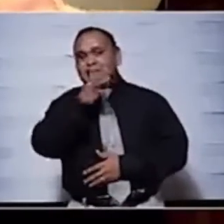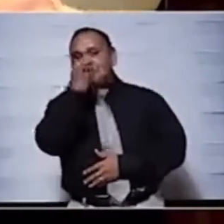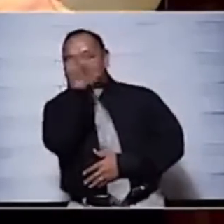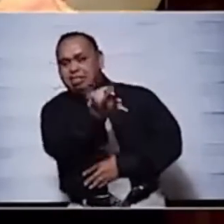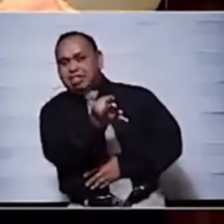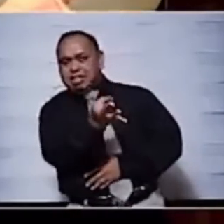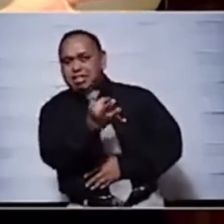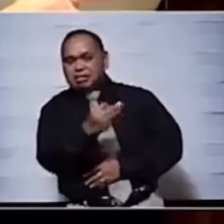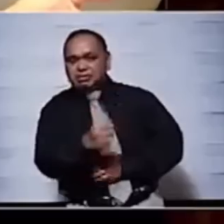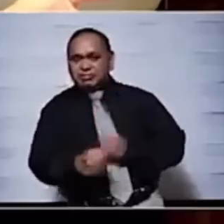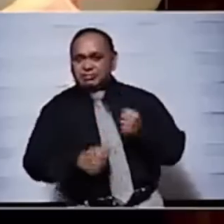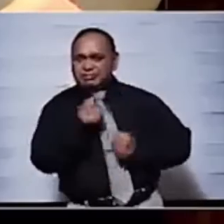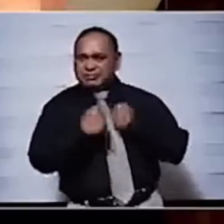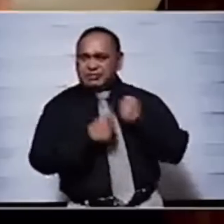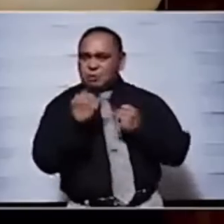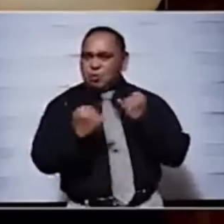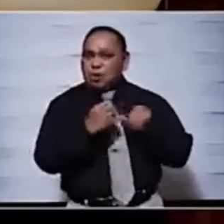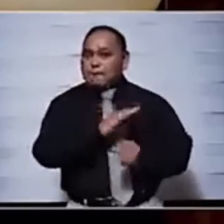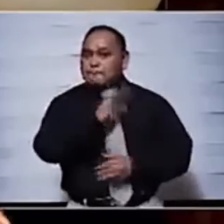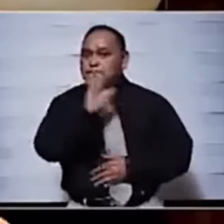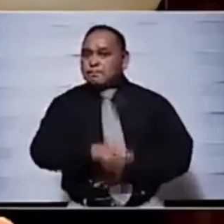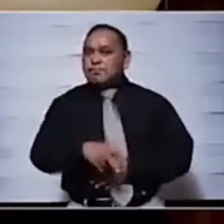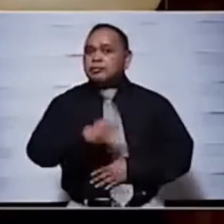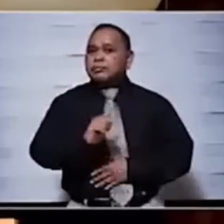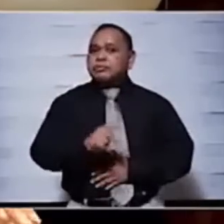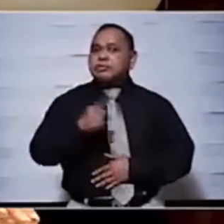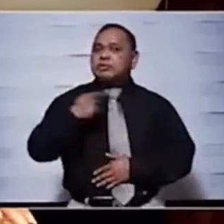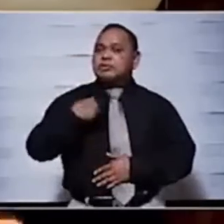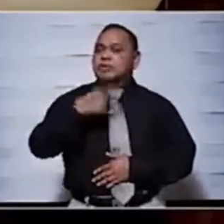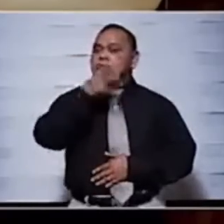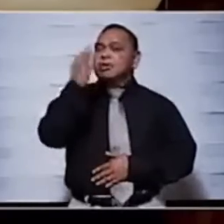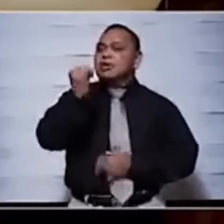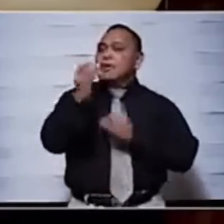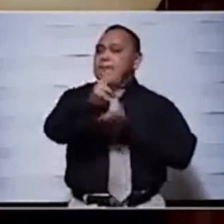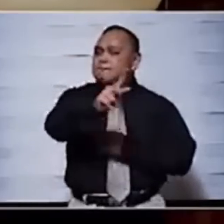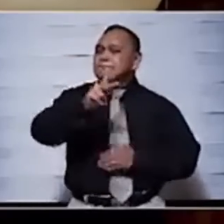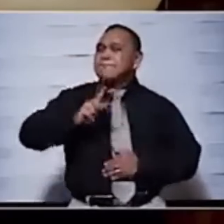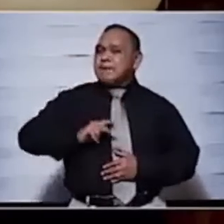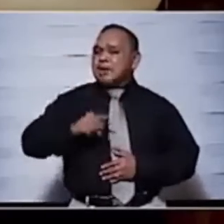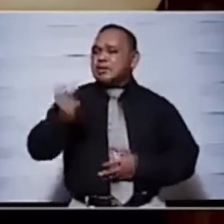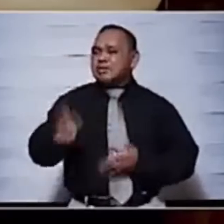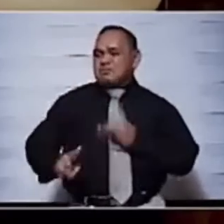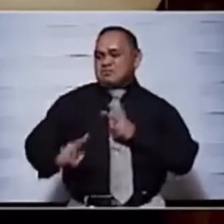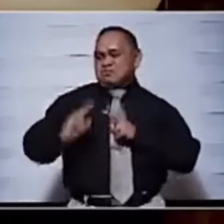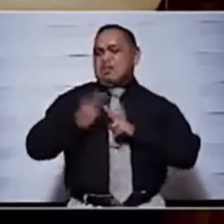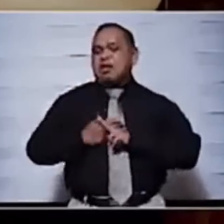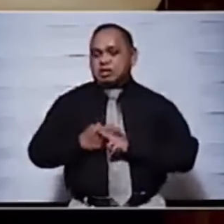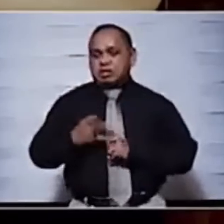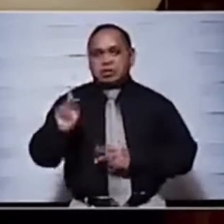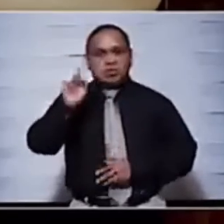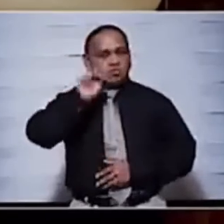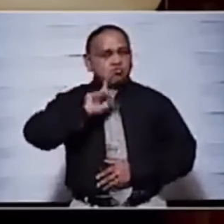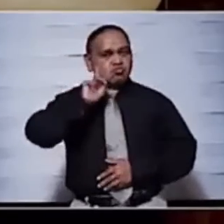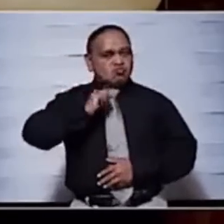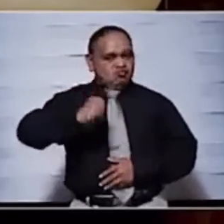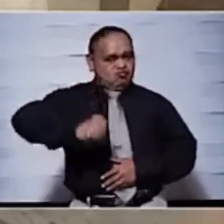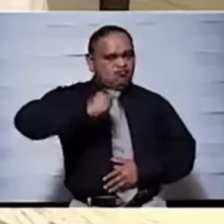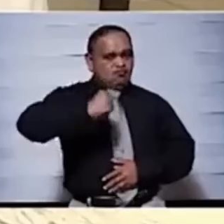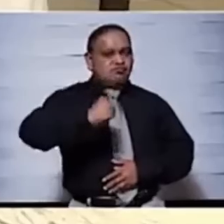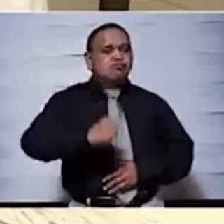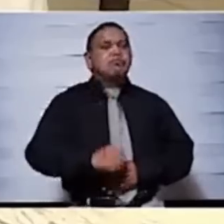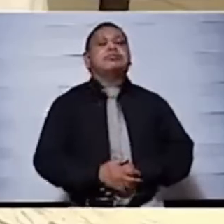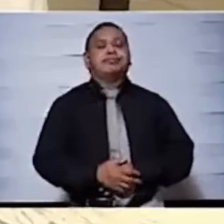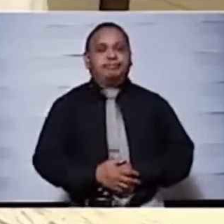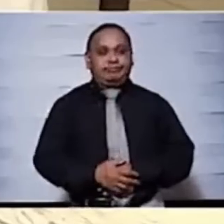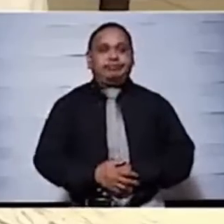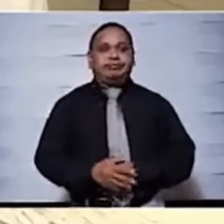estaba haciendo, ¿no? Me estaba jugando la vida y quisieran quitármela, pero no van a poder. Porque yo soy también una mujer muy fuerte. Y hablando de mensajes, pues